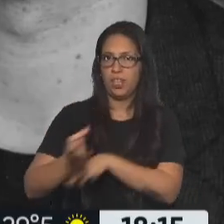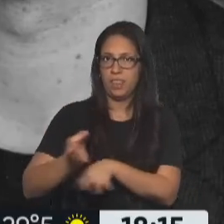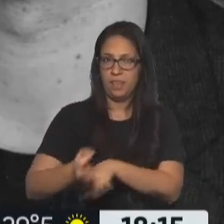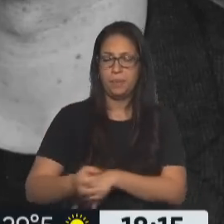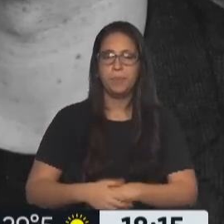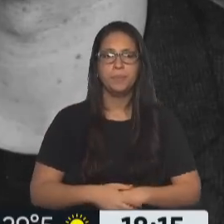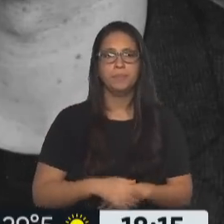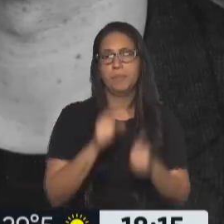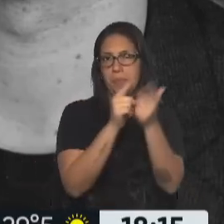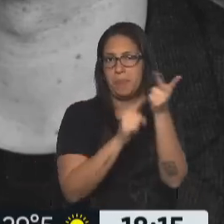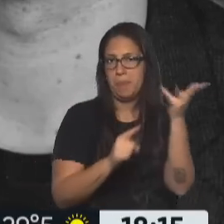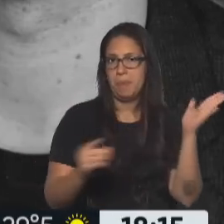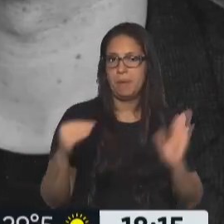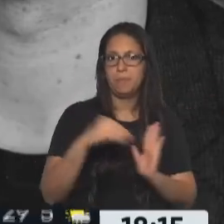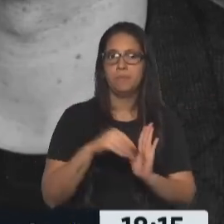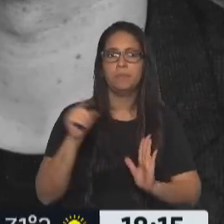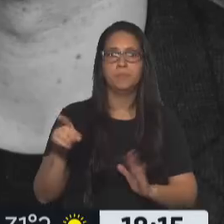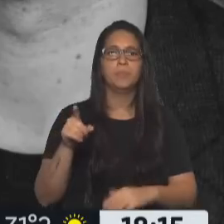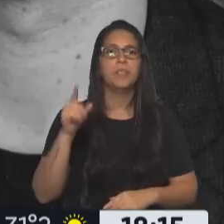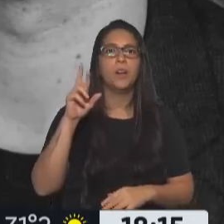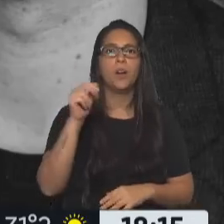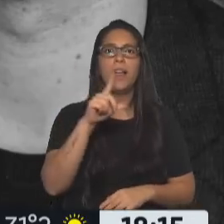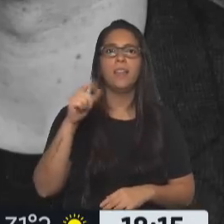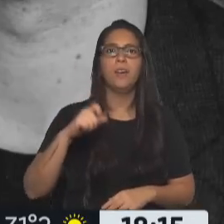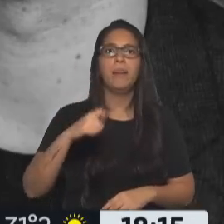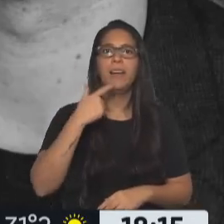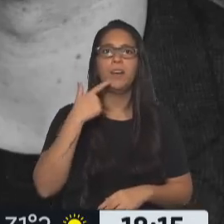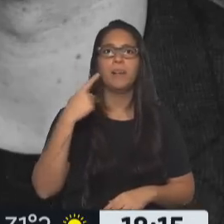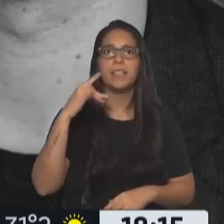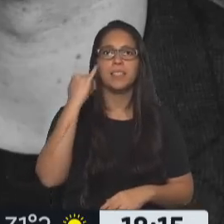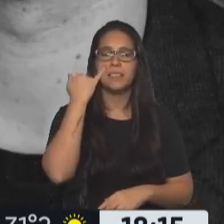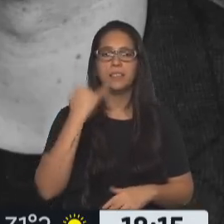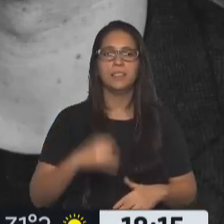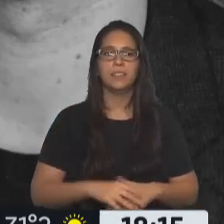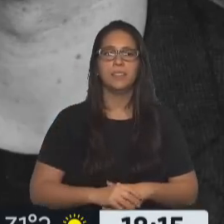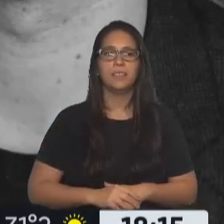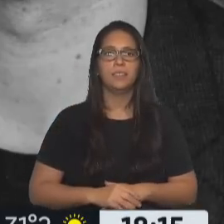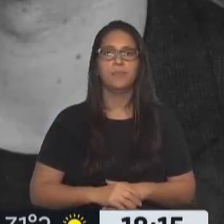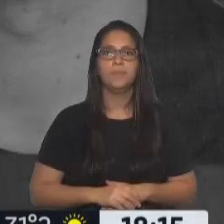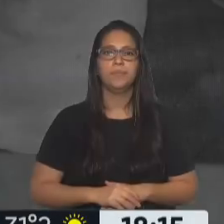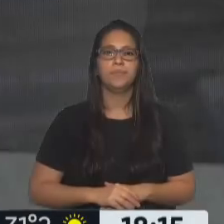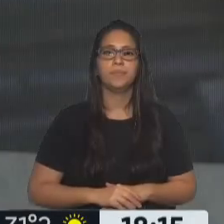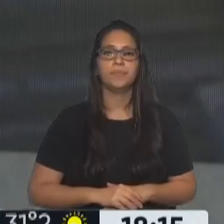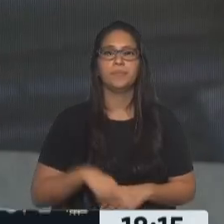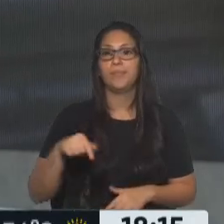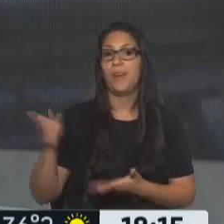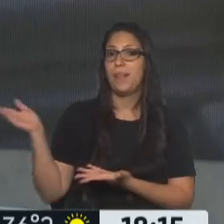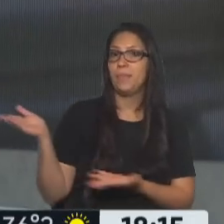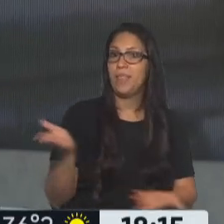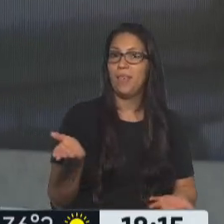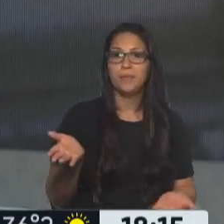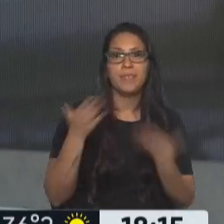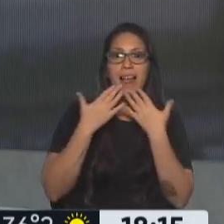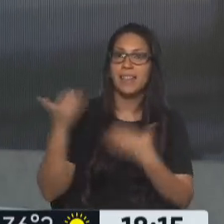cuestiones de esta ficha de Ignacio Rulansky, que nos va a estar acompañando en esta edición de Televisión Pública Noticias Internacional. Bueno,